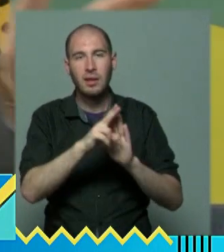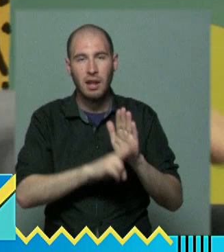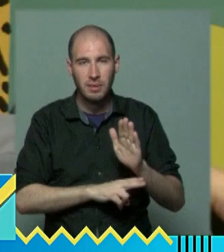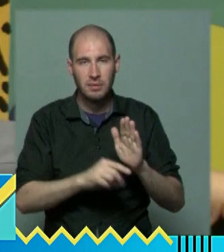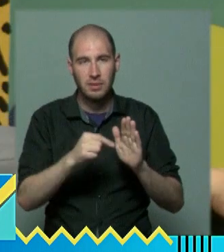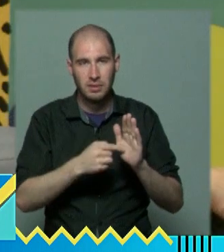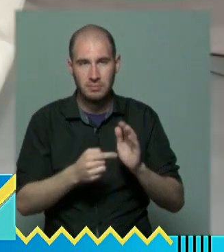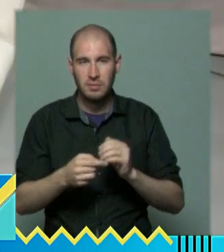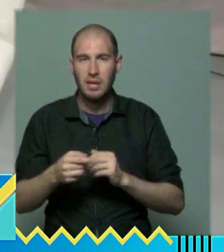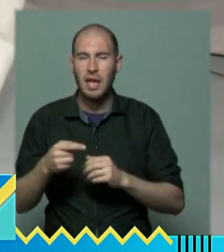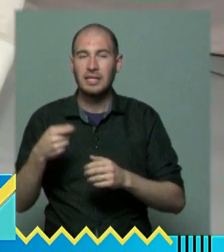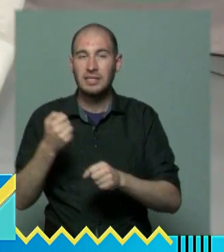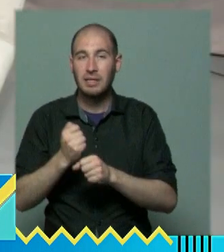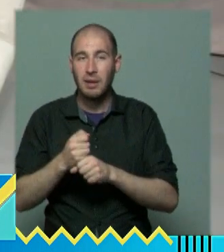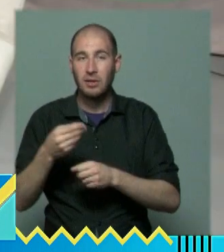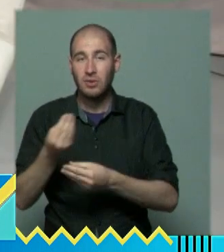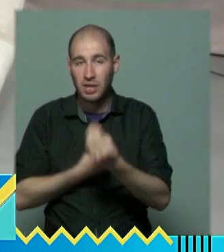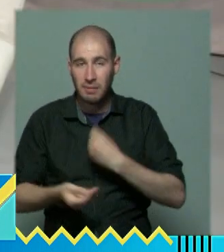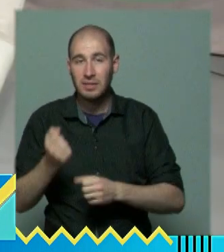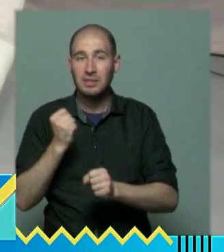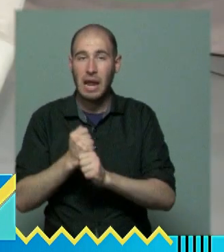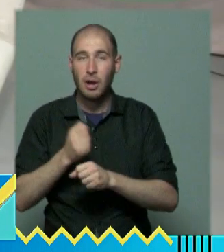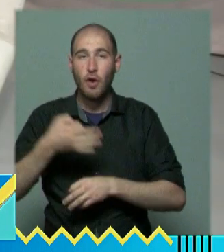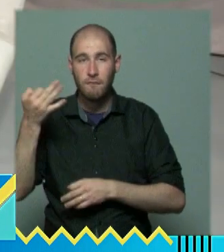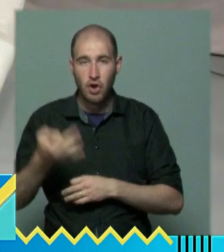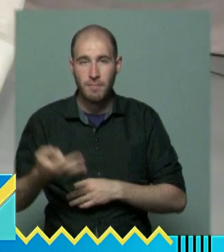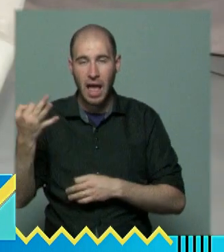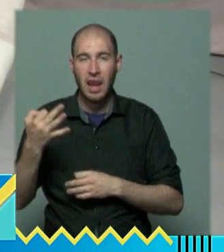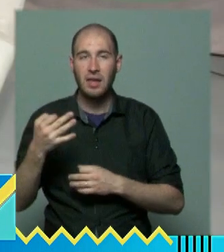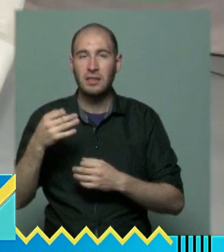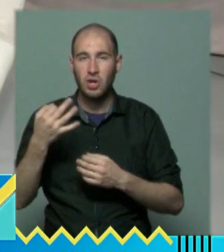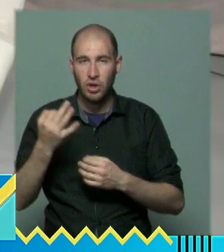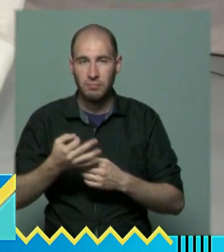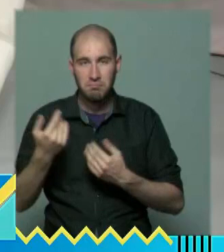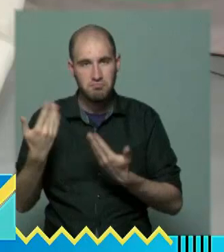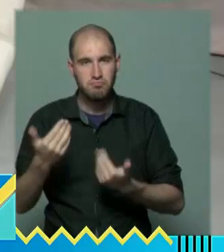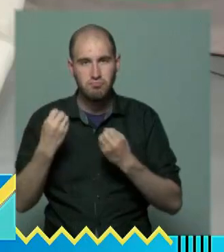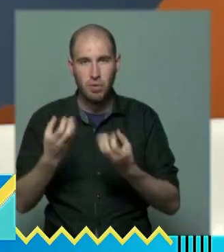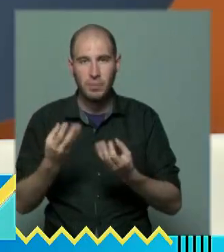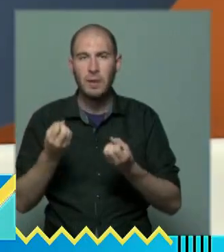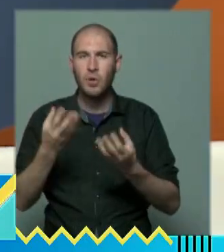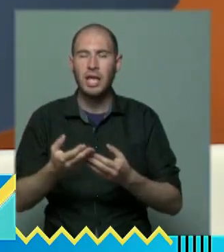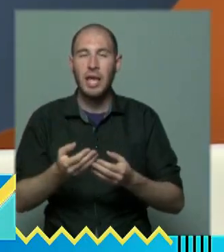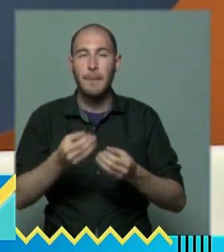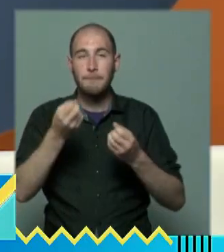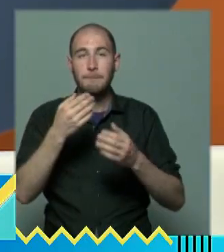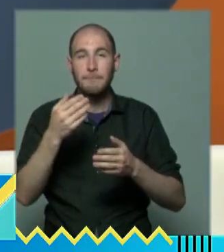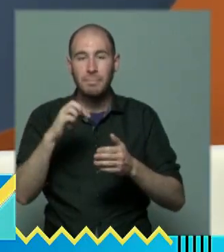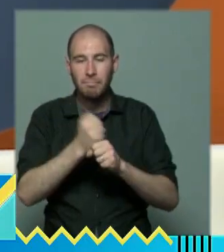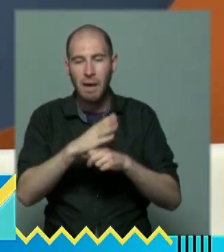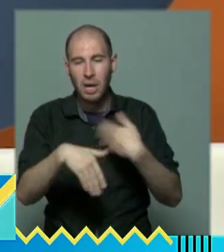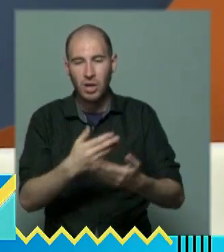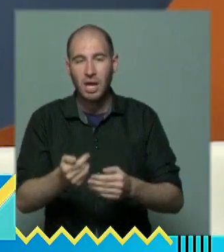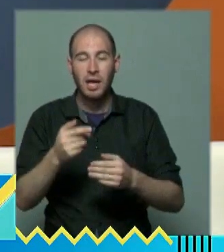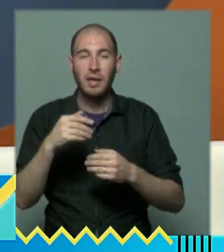quiera. Mientras las pasantías no reemplacen trabajo formal, trabajo genuino, bienvenido sea, porque las pasantías deben ser formativas de